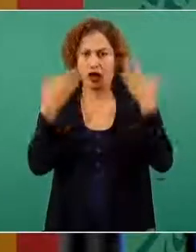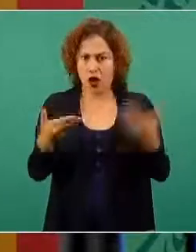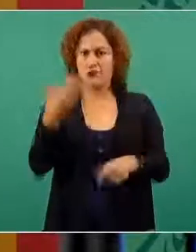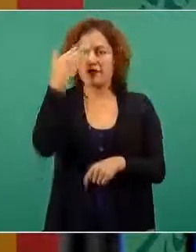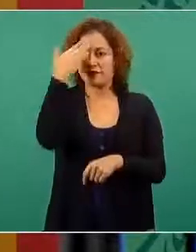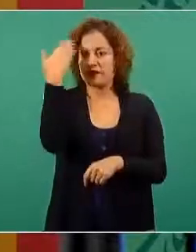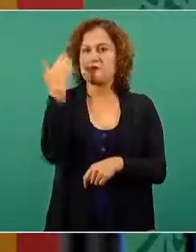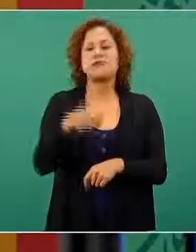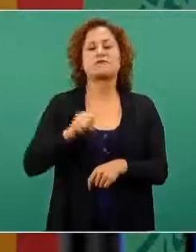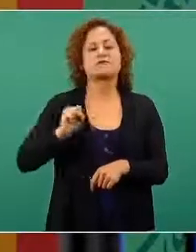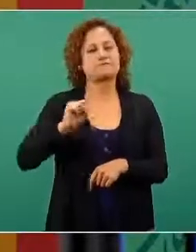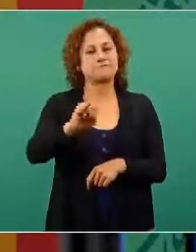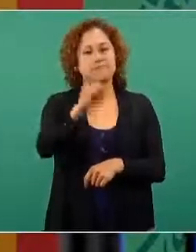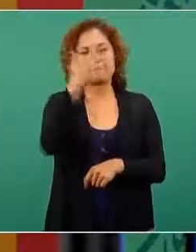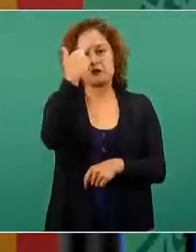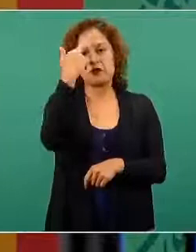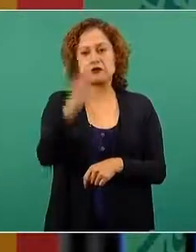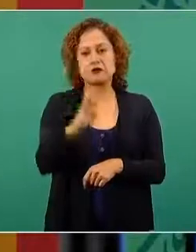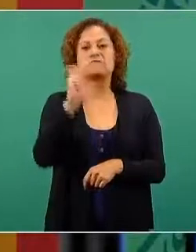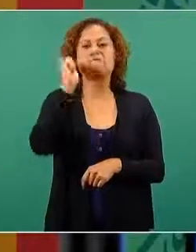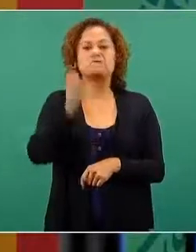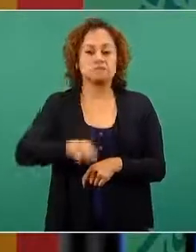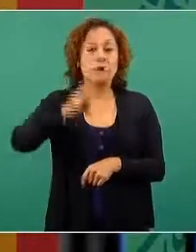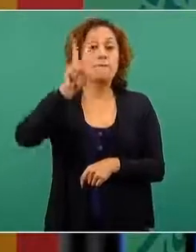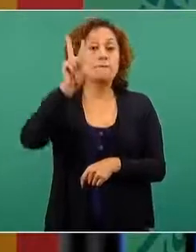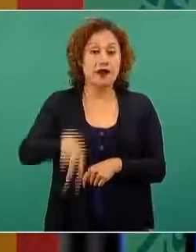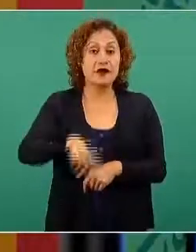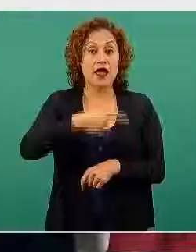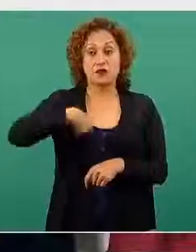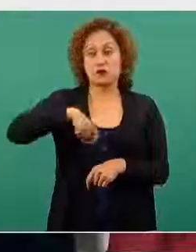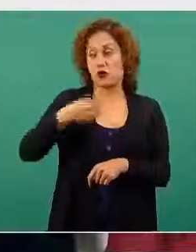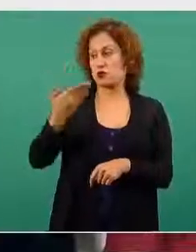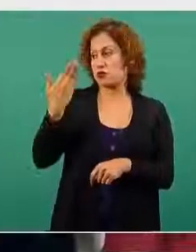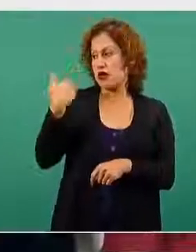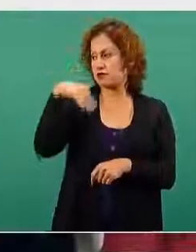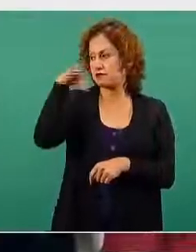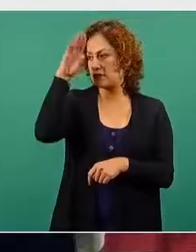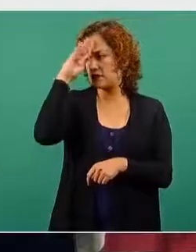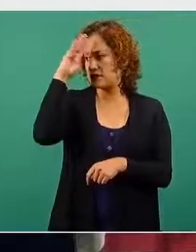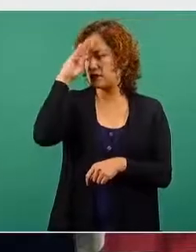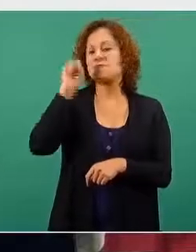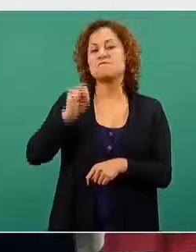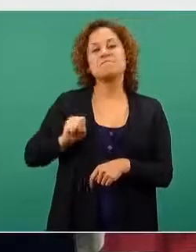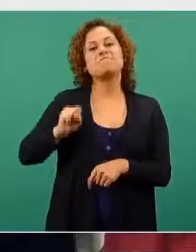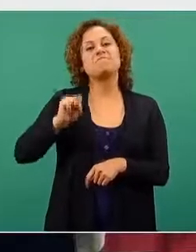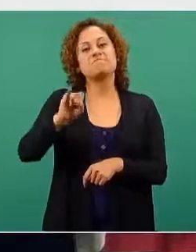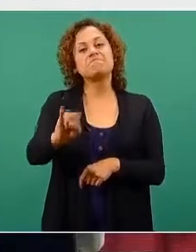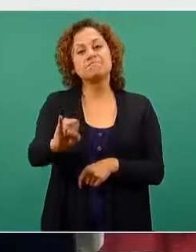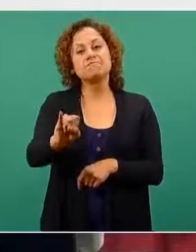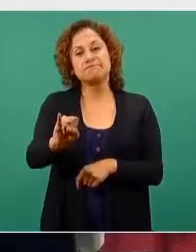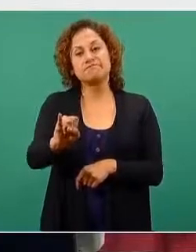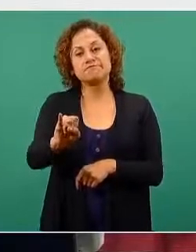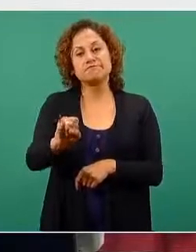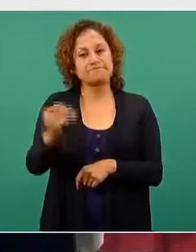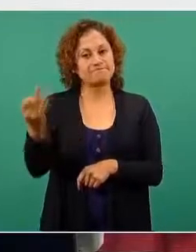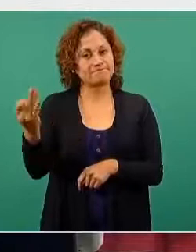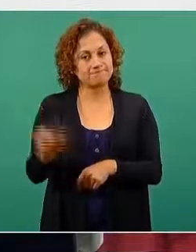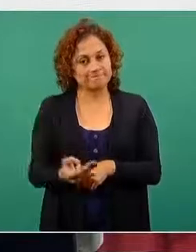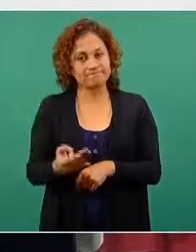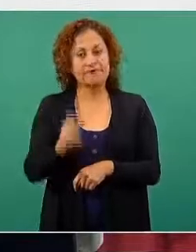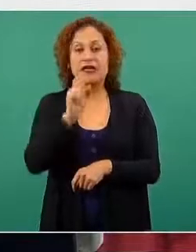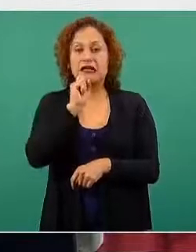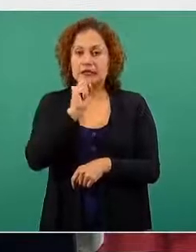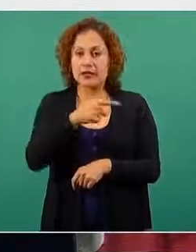tesis, que así era el comportamiento epidemiológico del virus y así era la